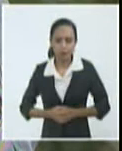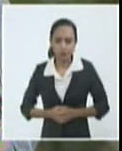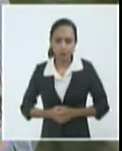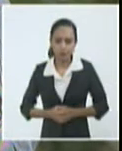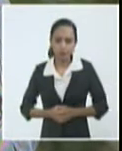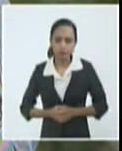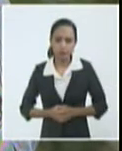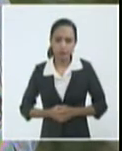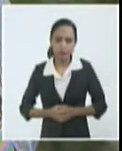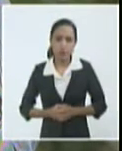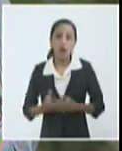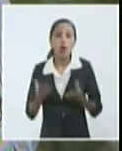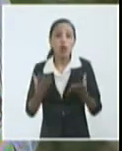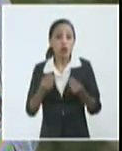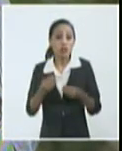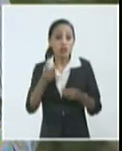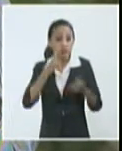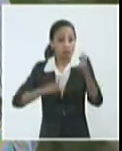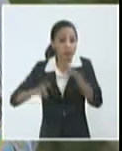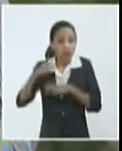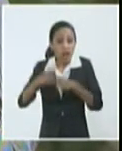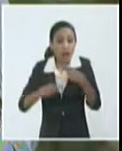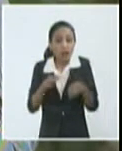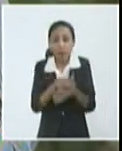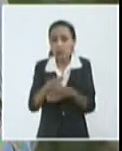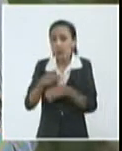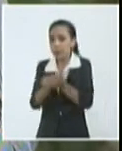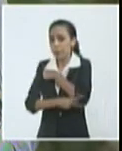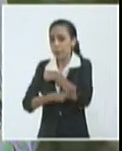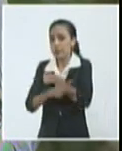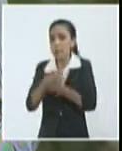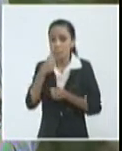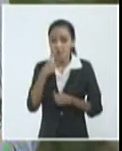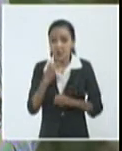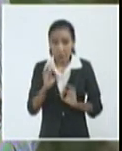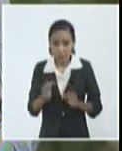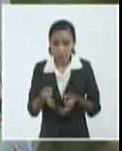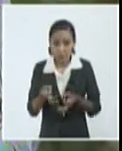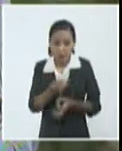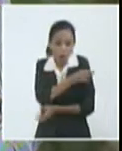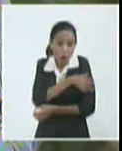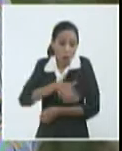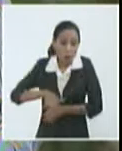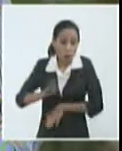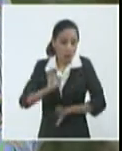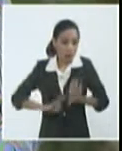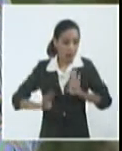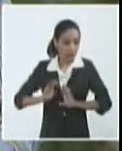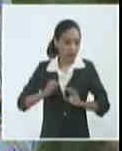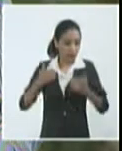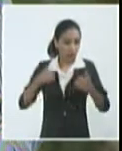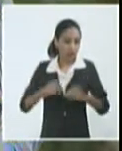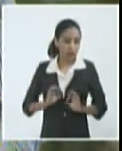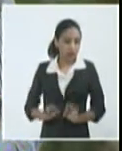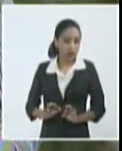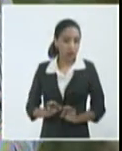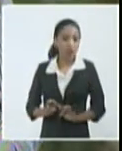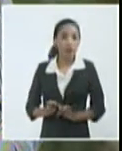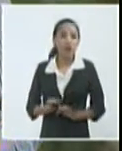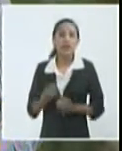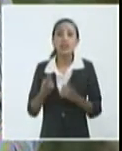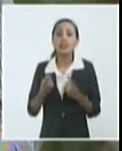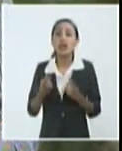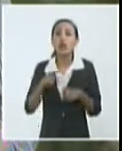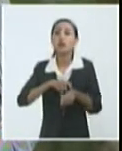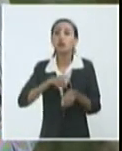países han determinado que para mantener niveles de inmunización altos es necesario en un determinado tiempo que